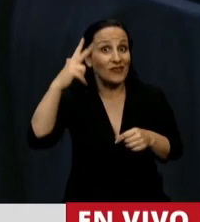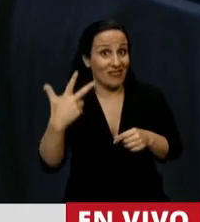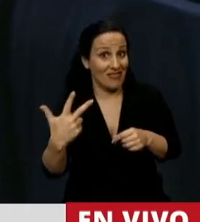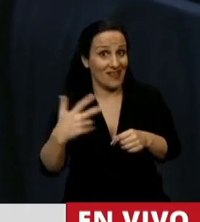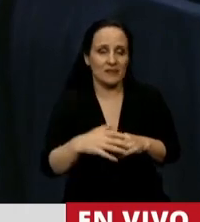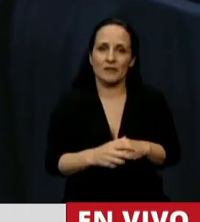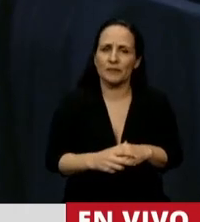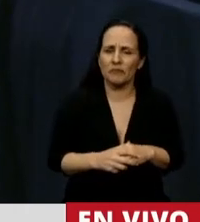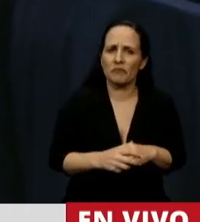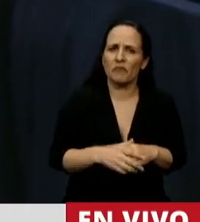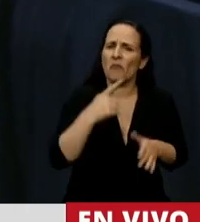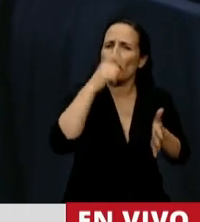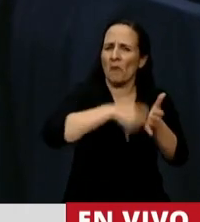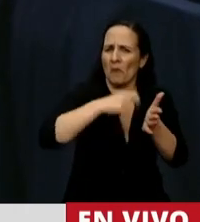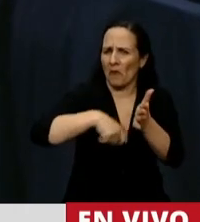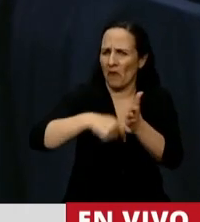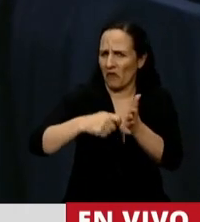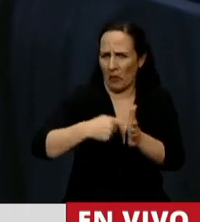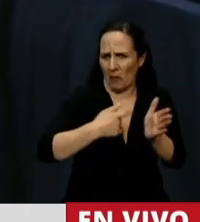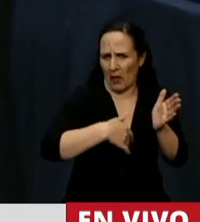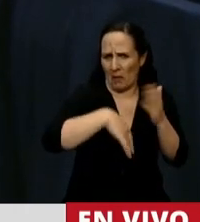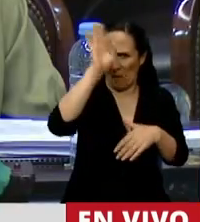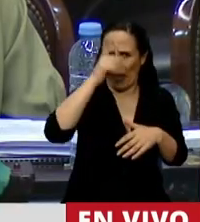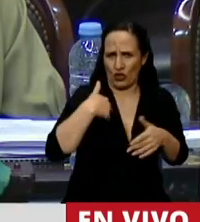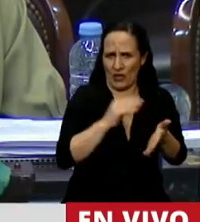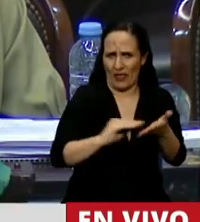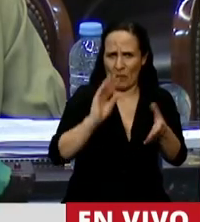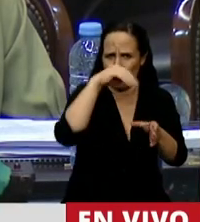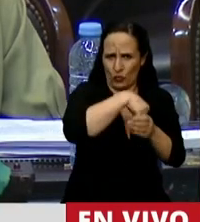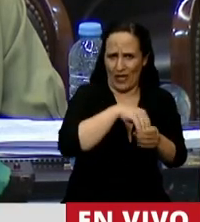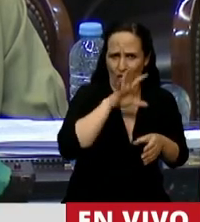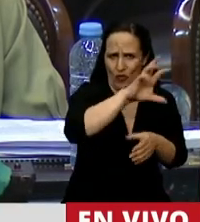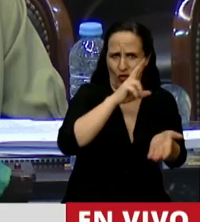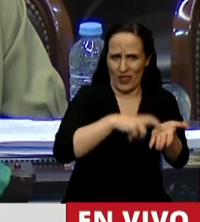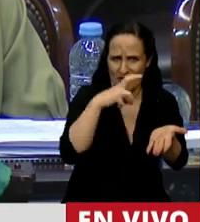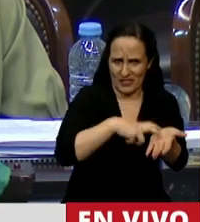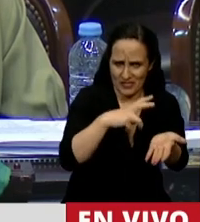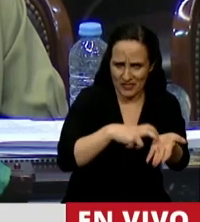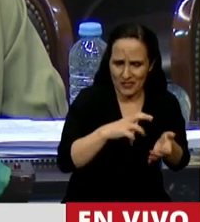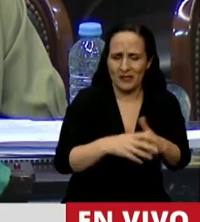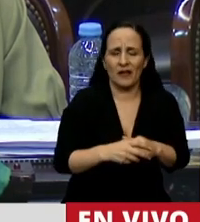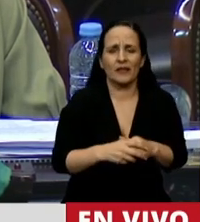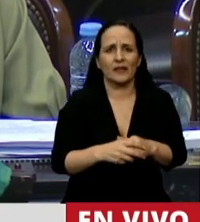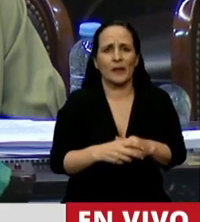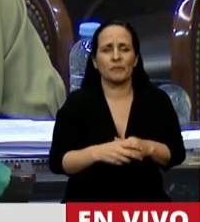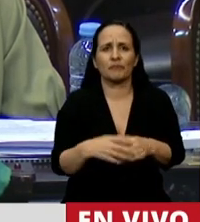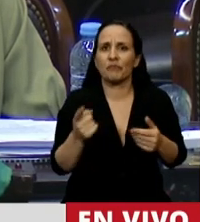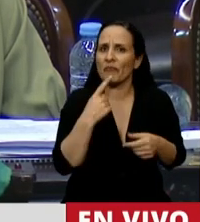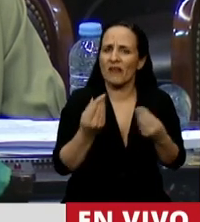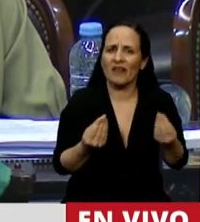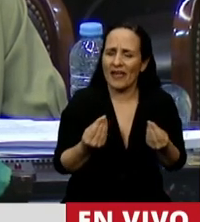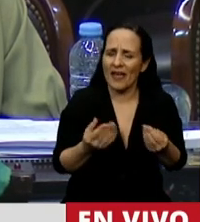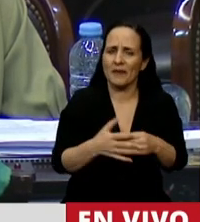43.583, donde han firmado la gran mayoría de nuestros diputados provinciales y que nos dicen así, que vería